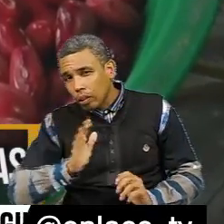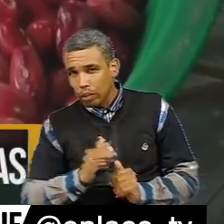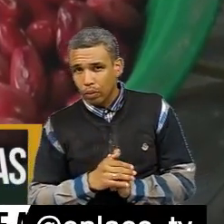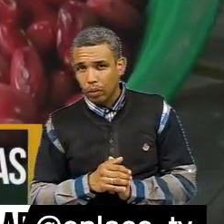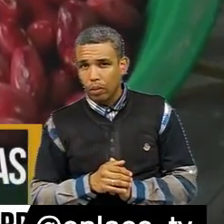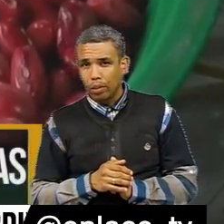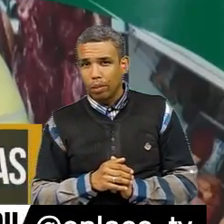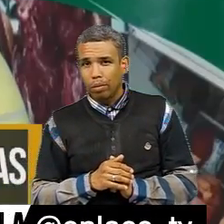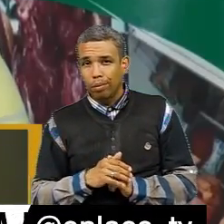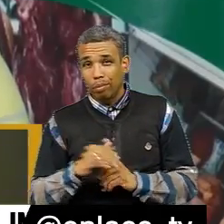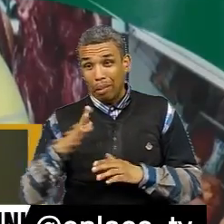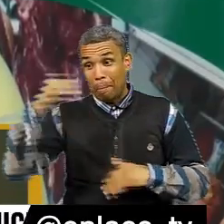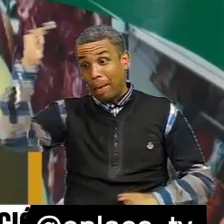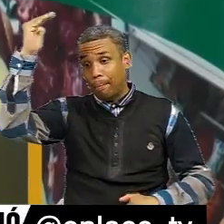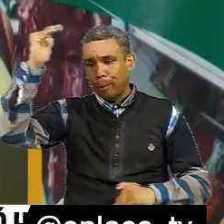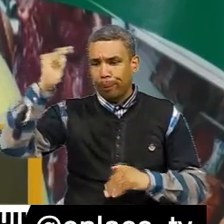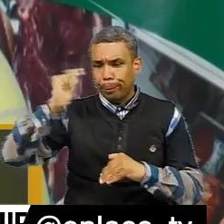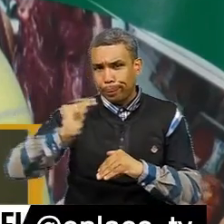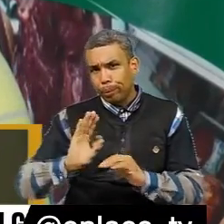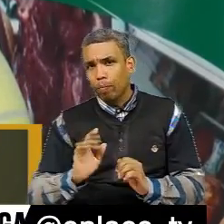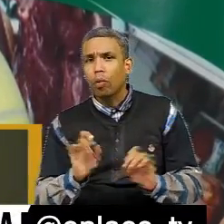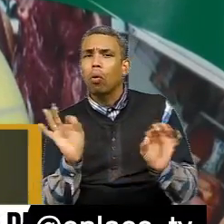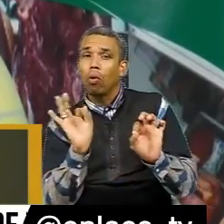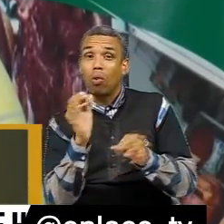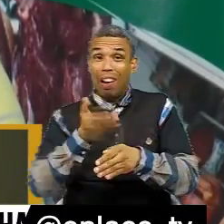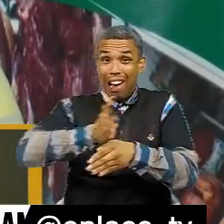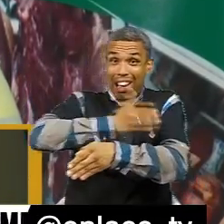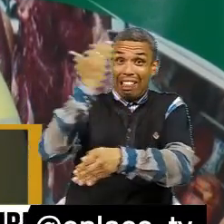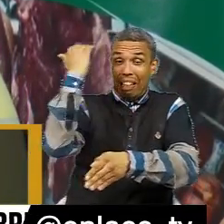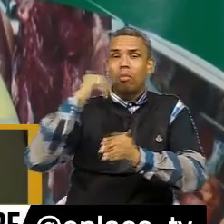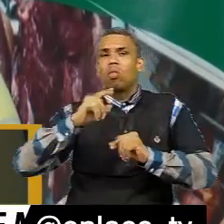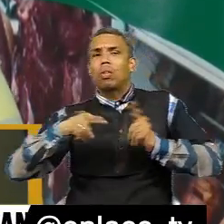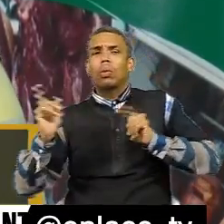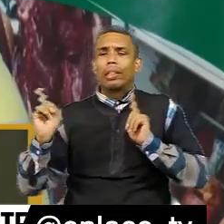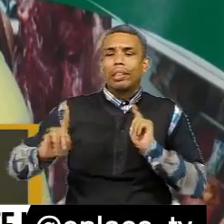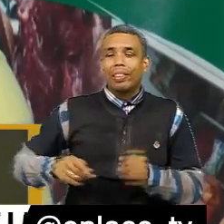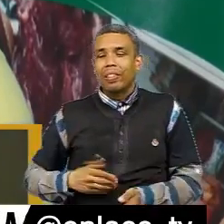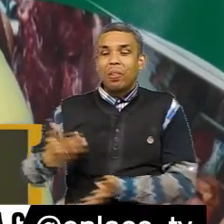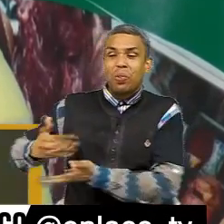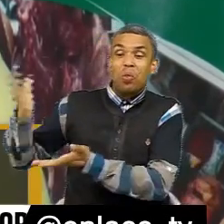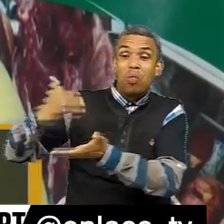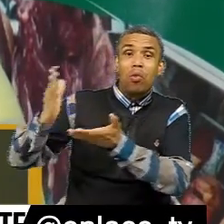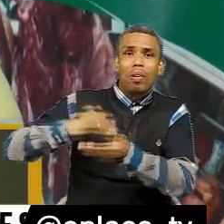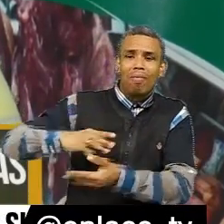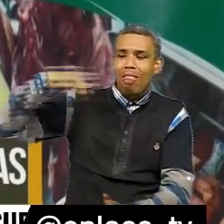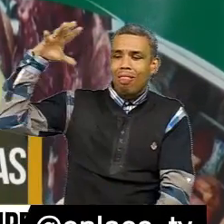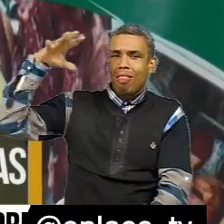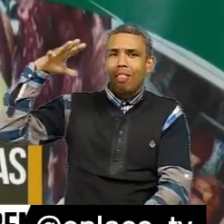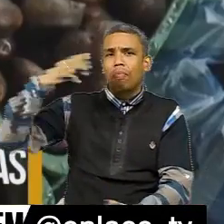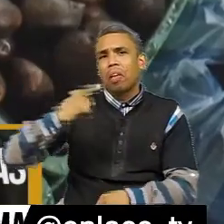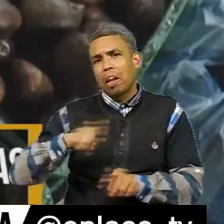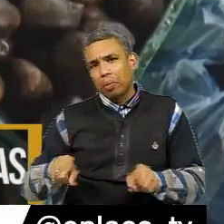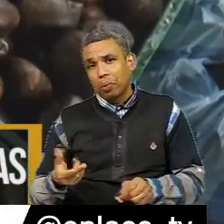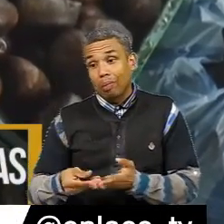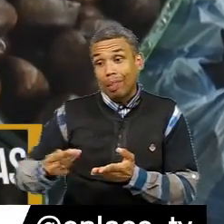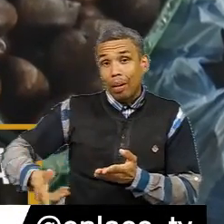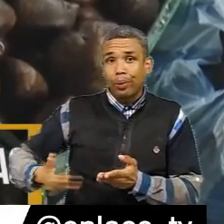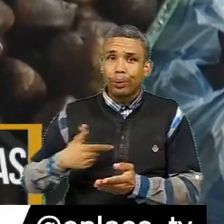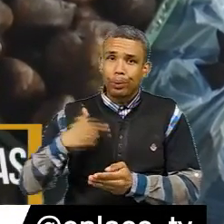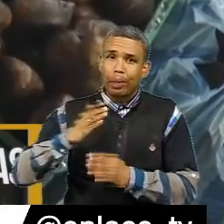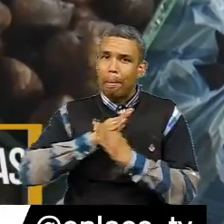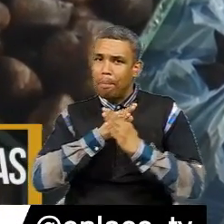libra o de pronto va a comprar lo que le alcance, mejor dicho. Entonces las ventas se han bajado bastante. Entre el